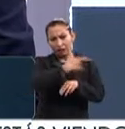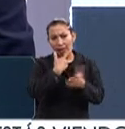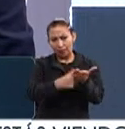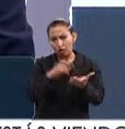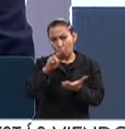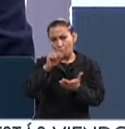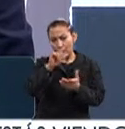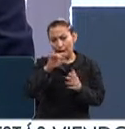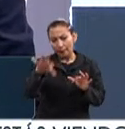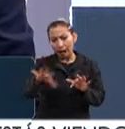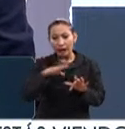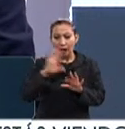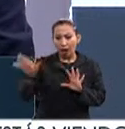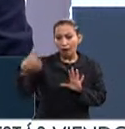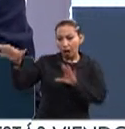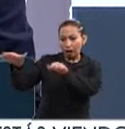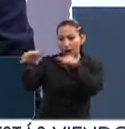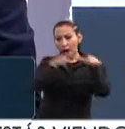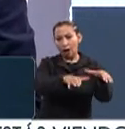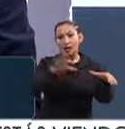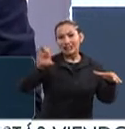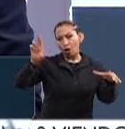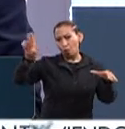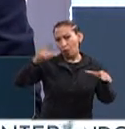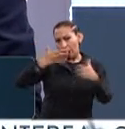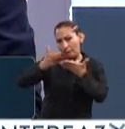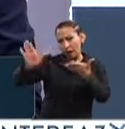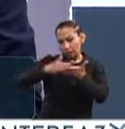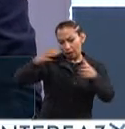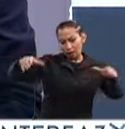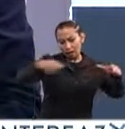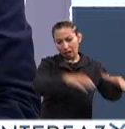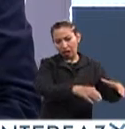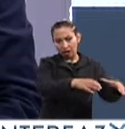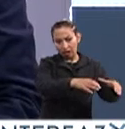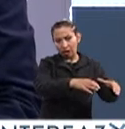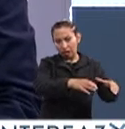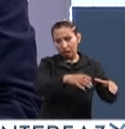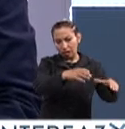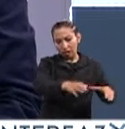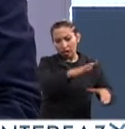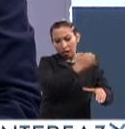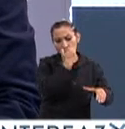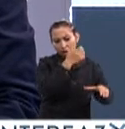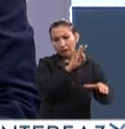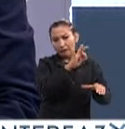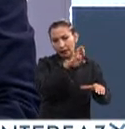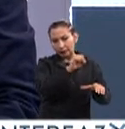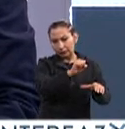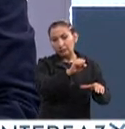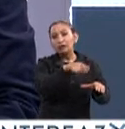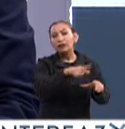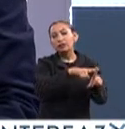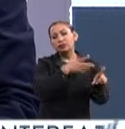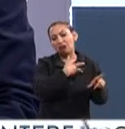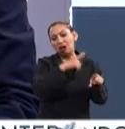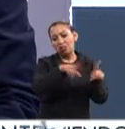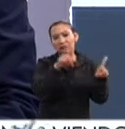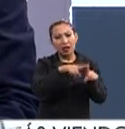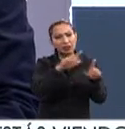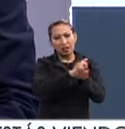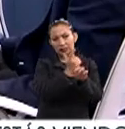la UNAM. Está fuera del campus universitario de CEU y cuenta con